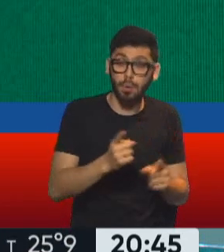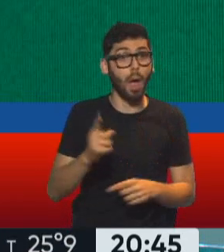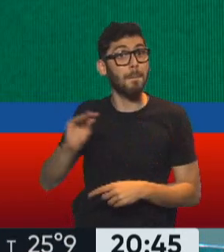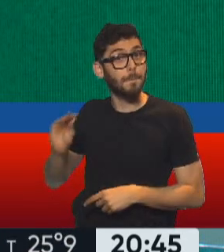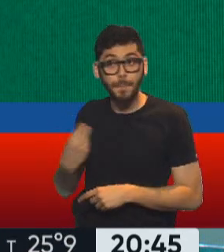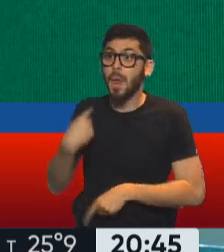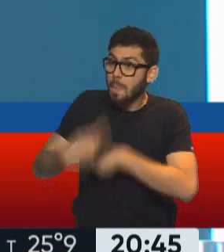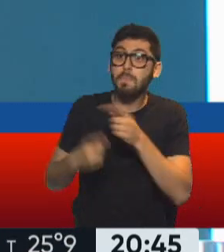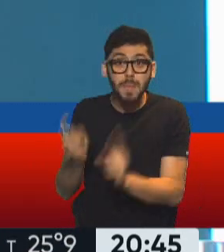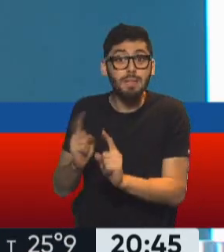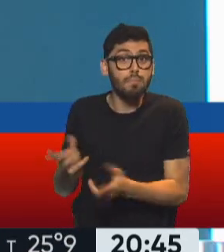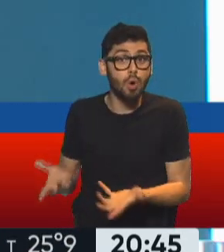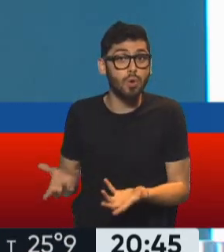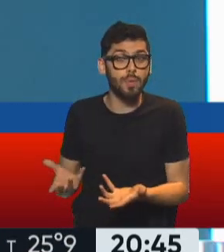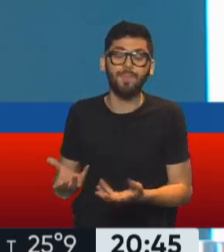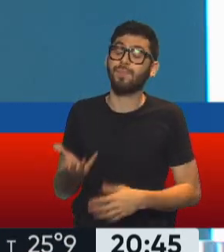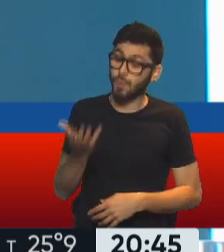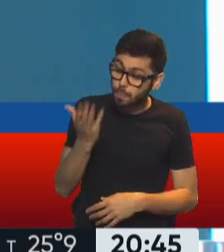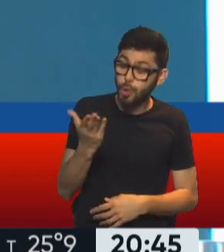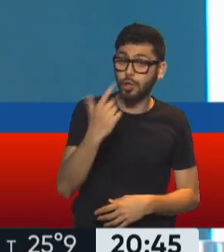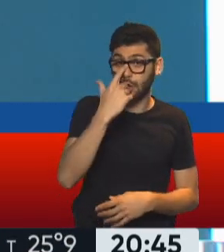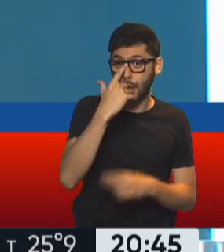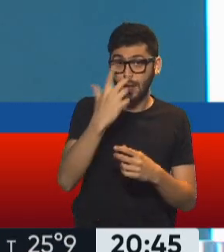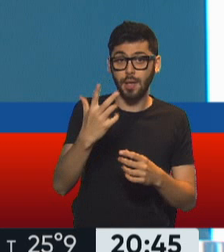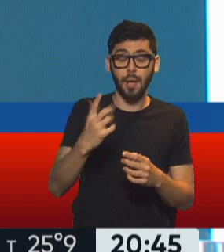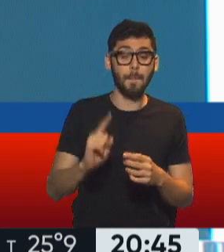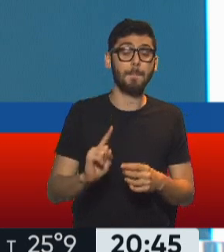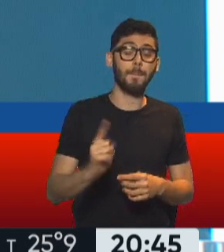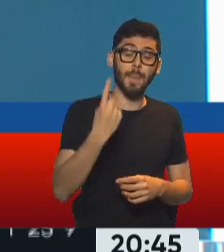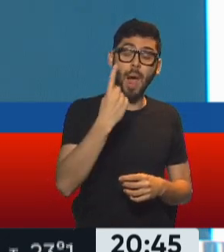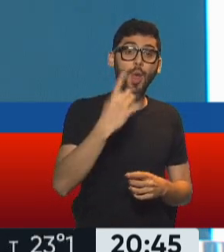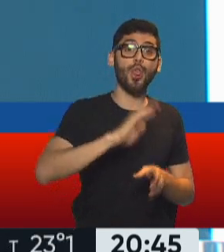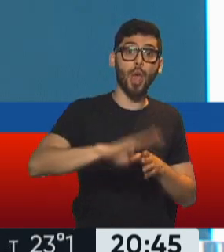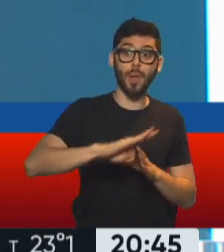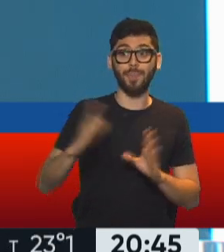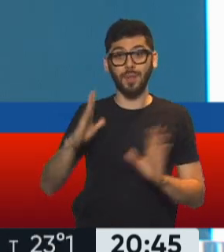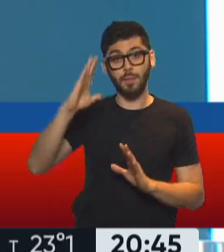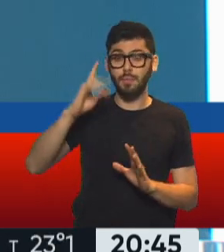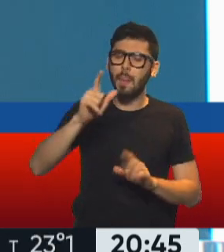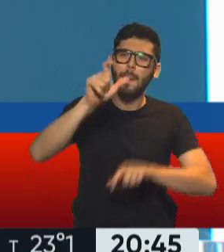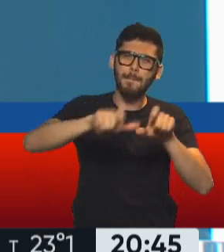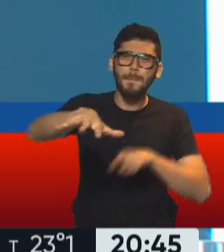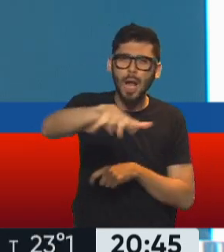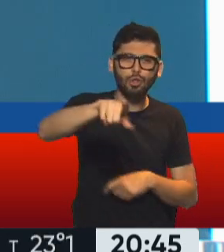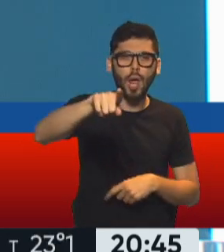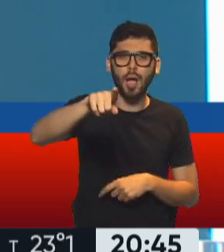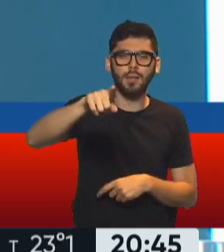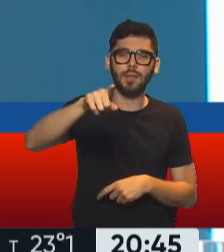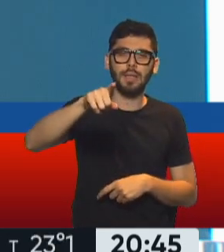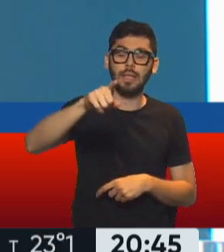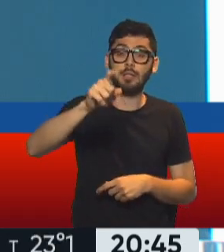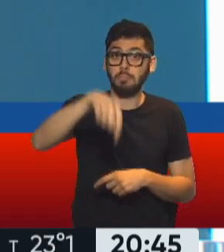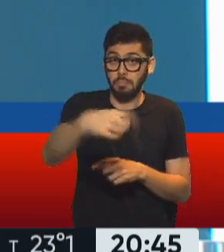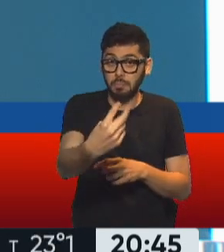que se perjudican son los mismos. Por eso yo te decía, primer ciclo de endeudamiento de la dictadura militar, para el ciudadano, para la ciudadana, que